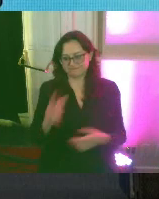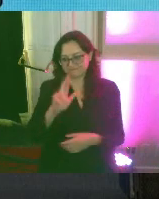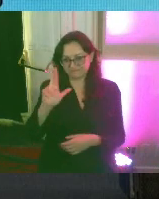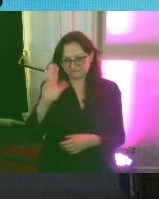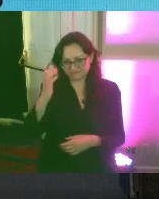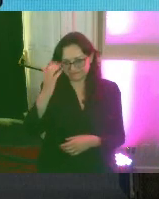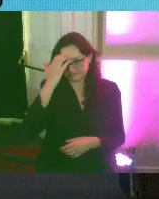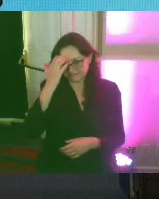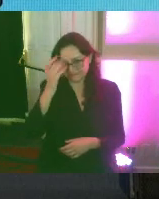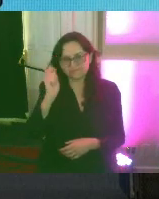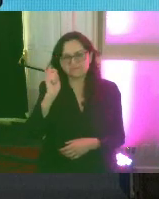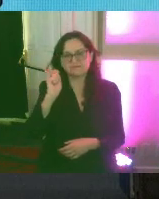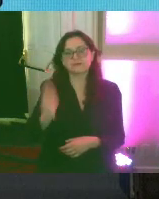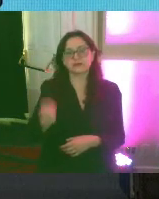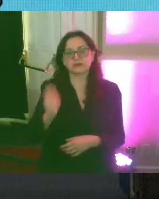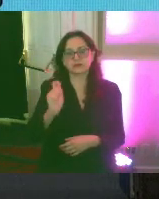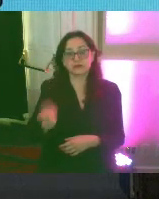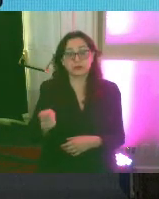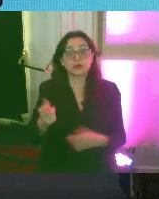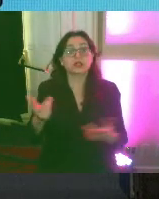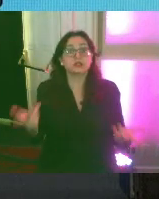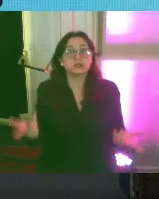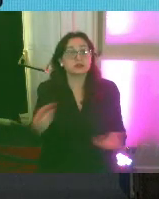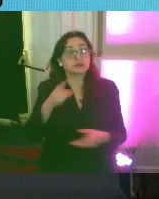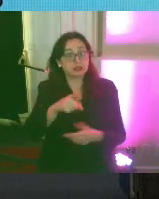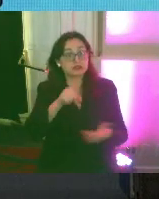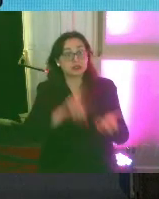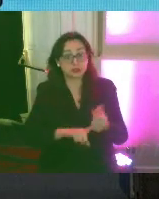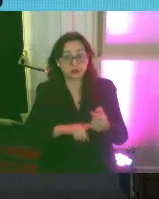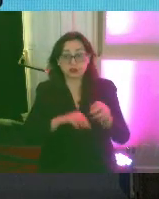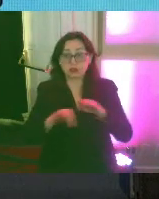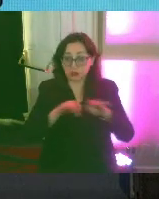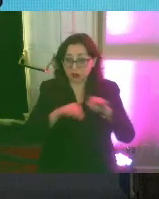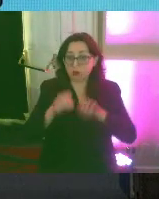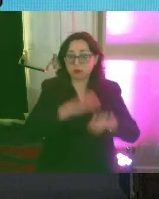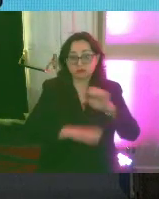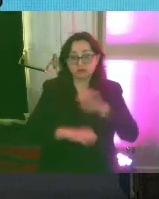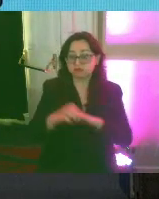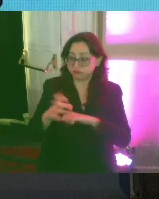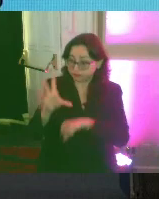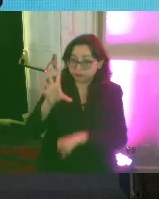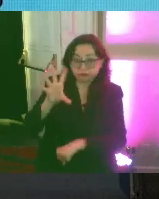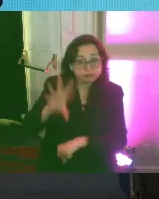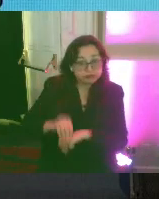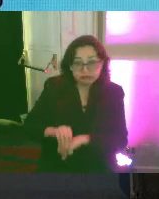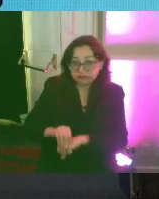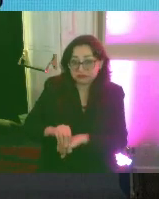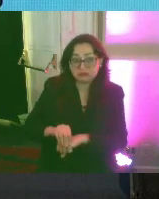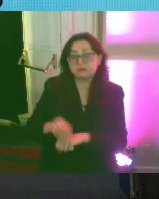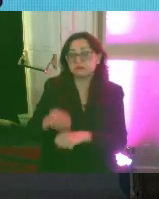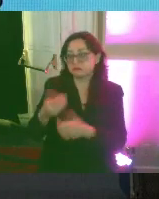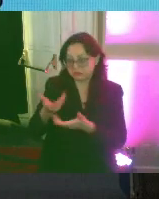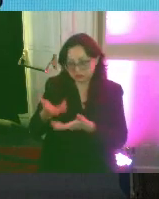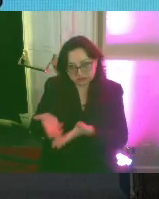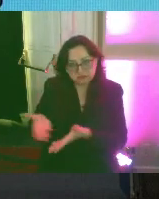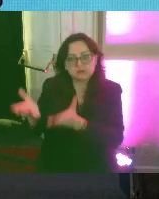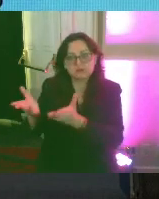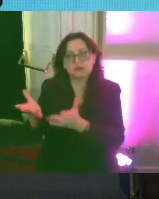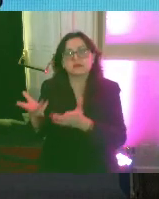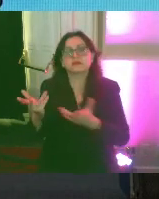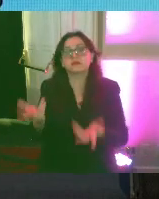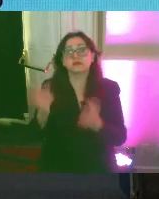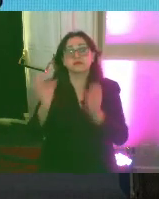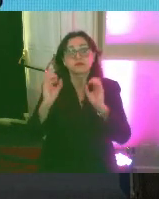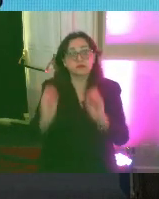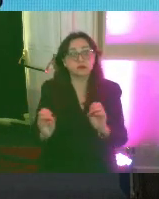de maternidad, de paternidad, licencias de cuidado. Tener también espacios de cuidado en los lugares de